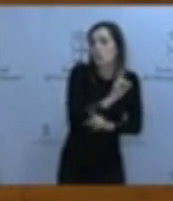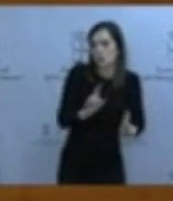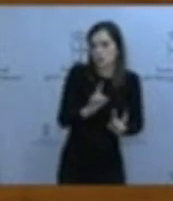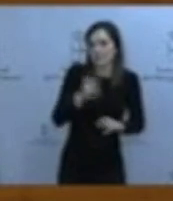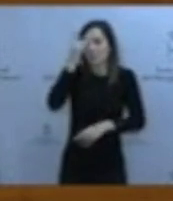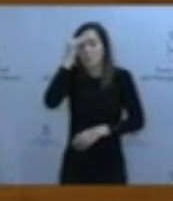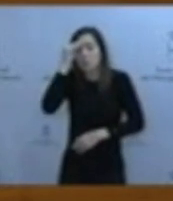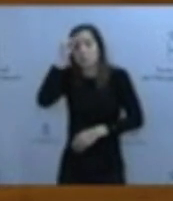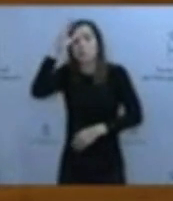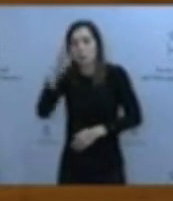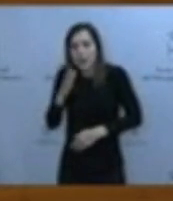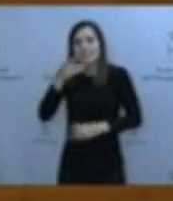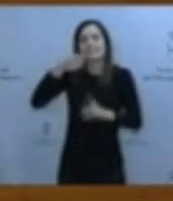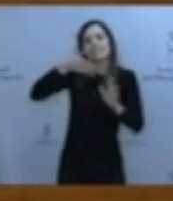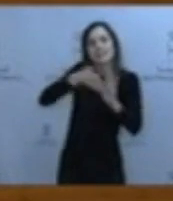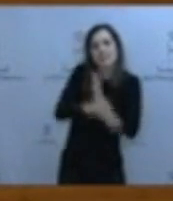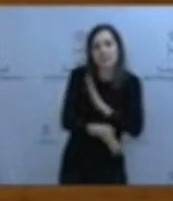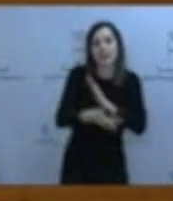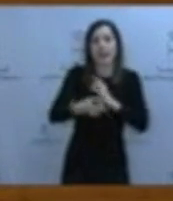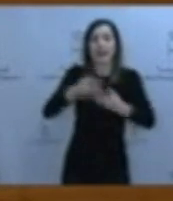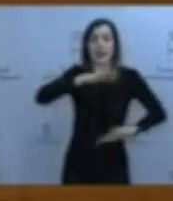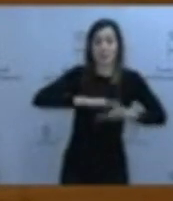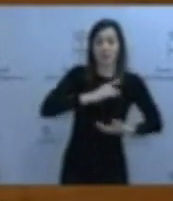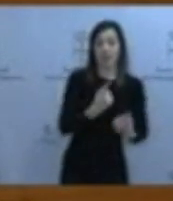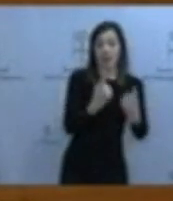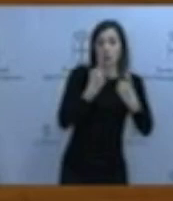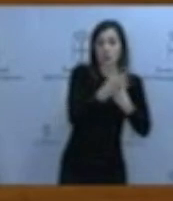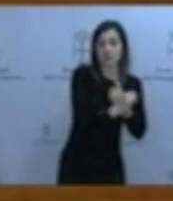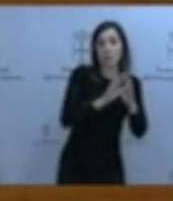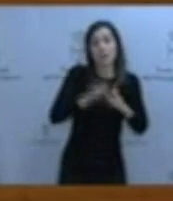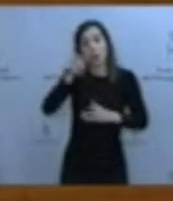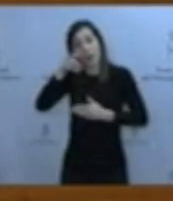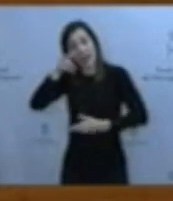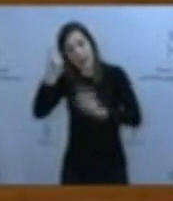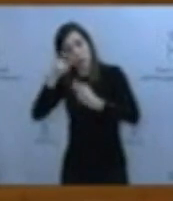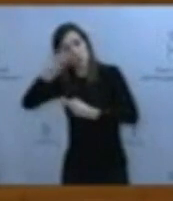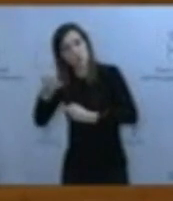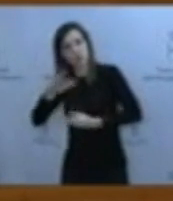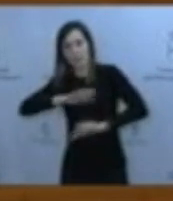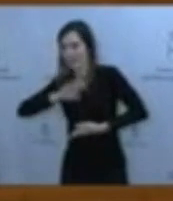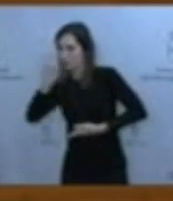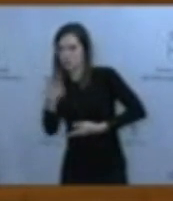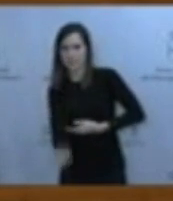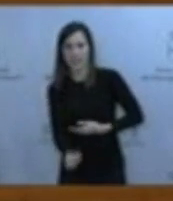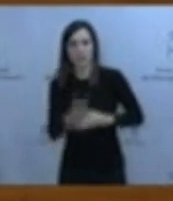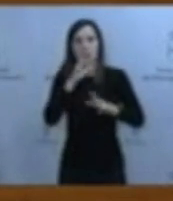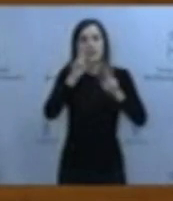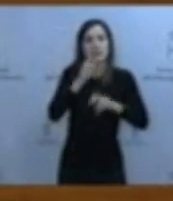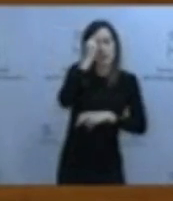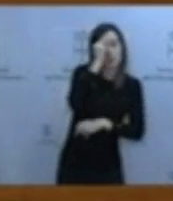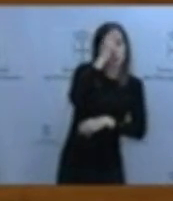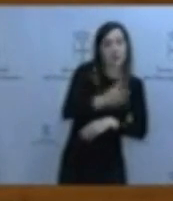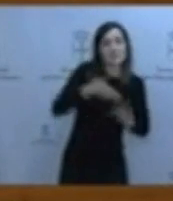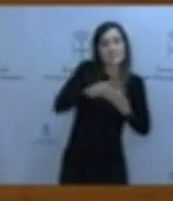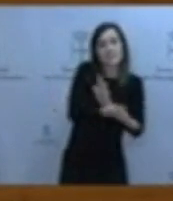capacidades son unas capacidades que tiene un alumnado y otros tienen otras altas capacidades. El problema de la detección de las altas capacidades es que